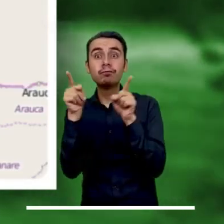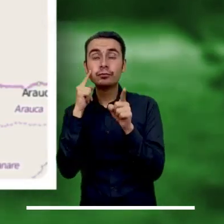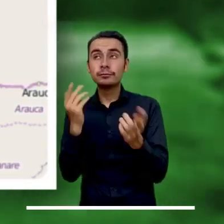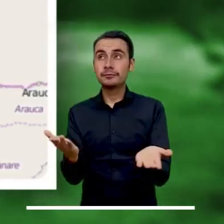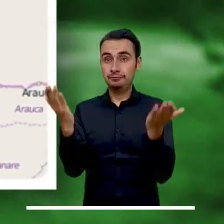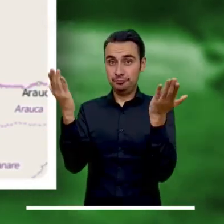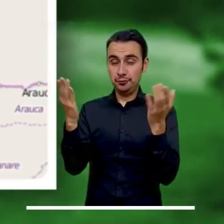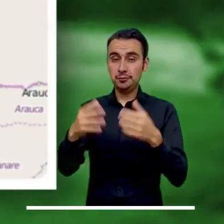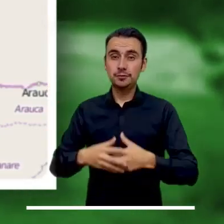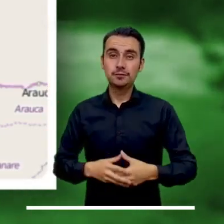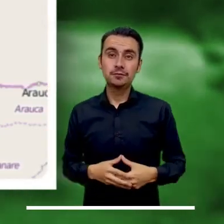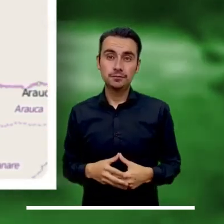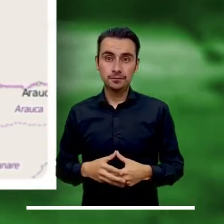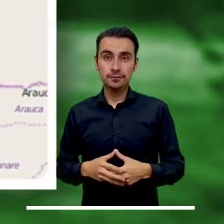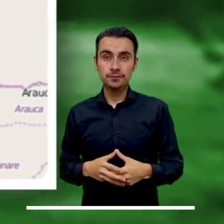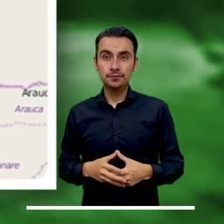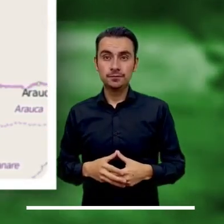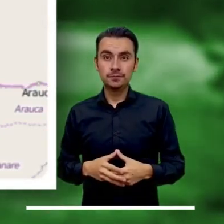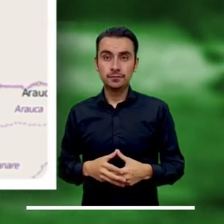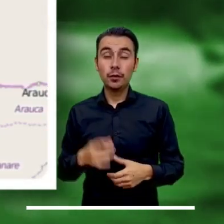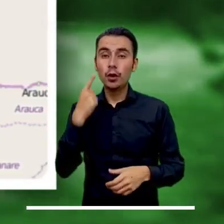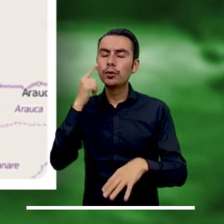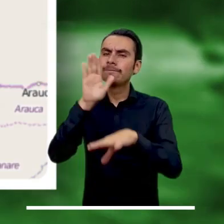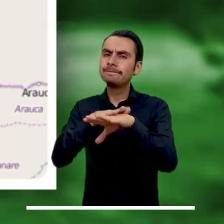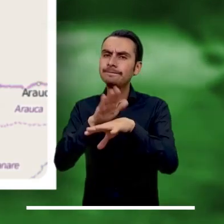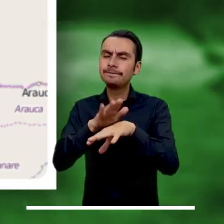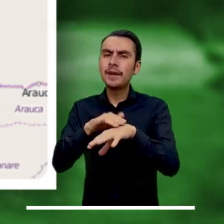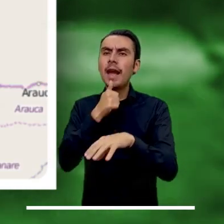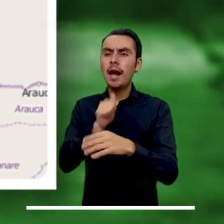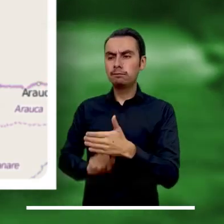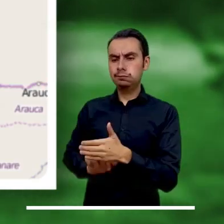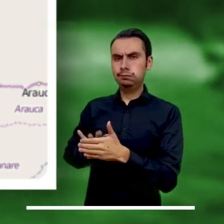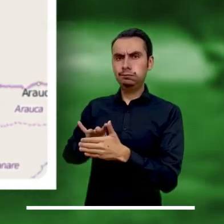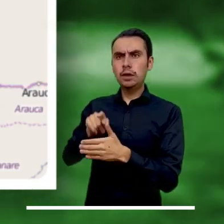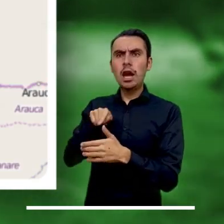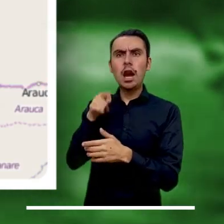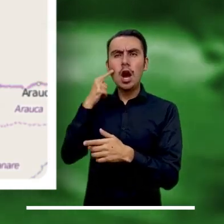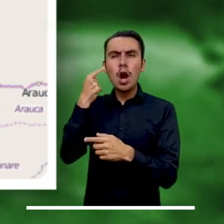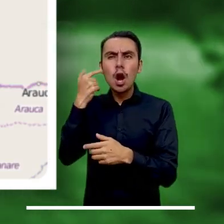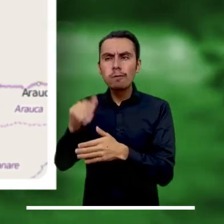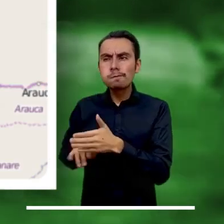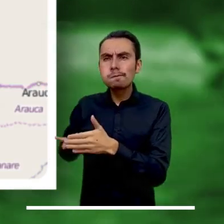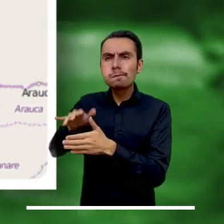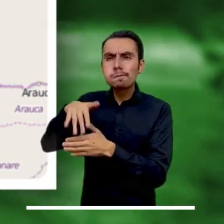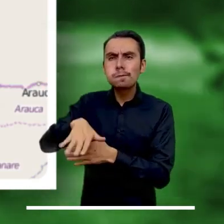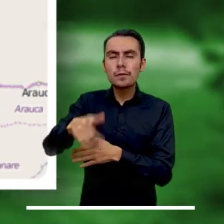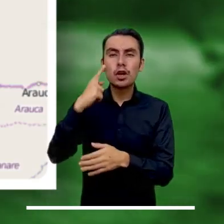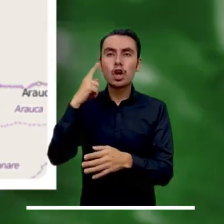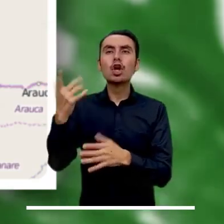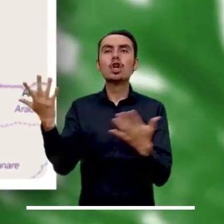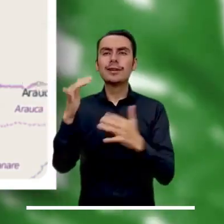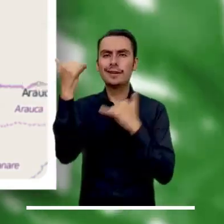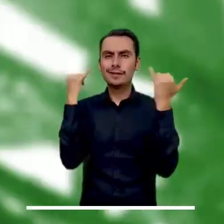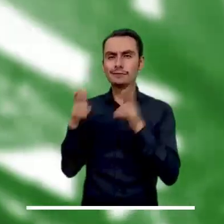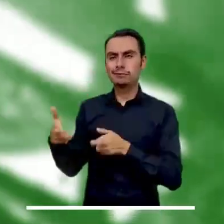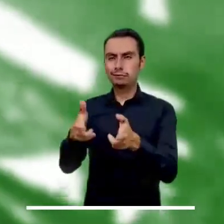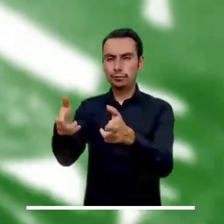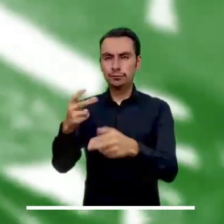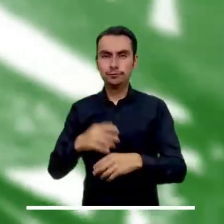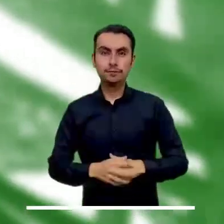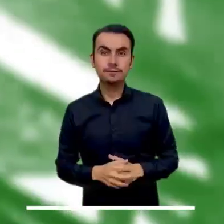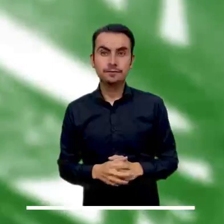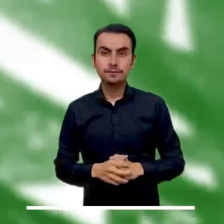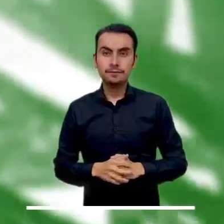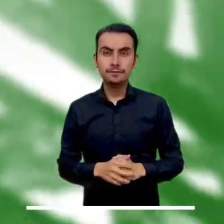niveles altos registrados en el embalse del Guájaro. También se emite alerta debido a las inundaciones registradas en las comunidades